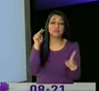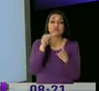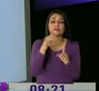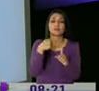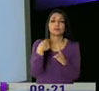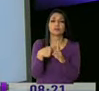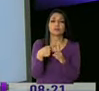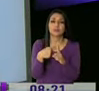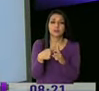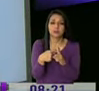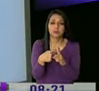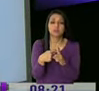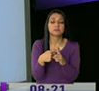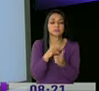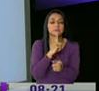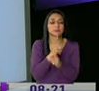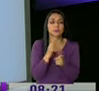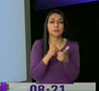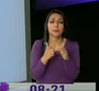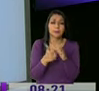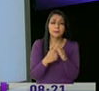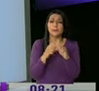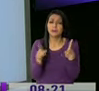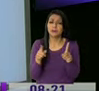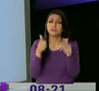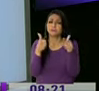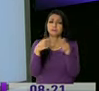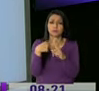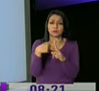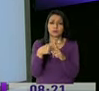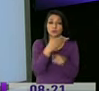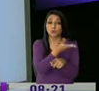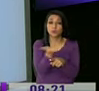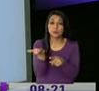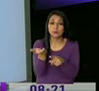positivo, porque hay muchas cosas positivas y ustedes que son la parte importante.